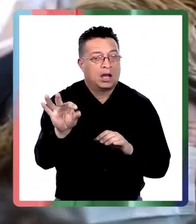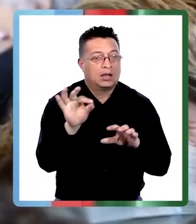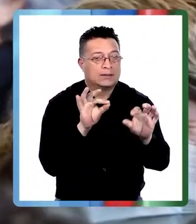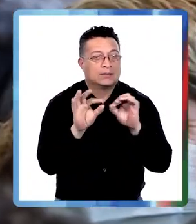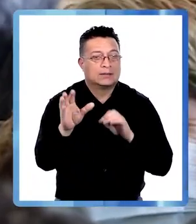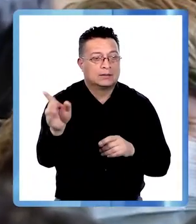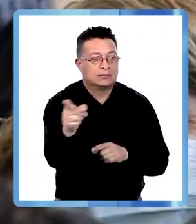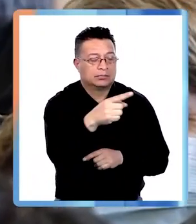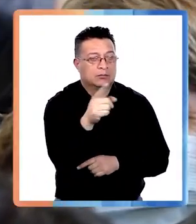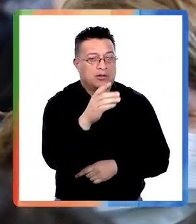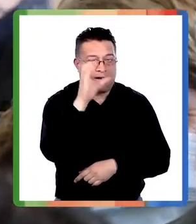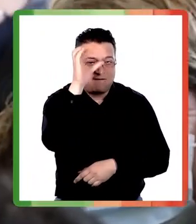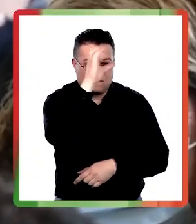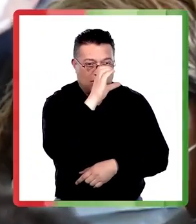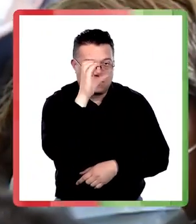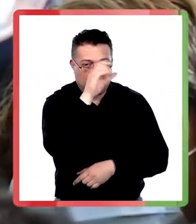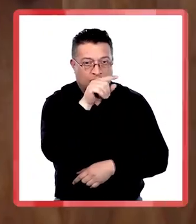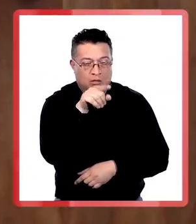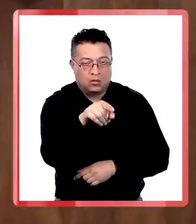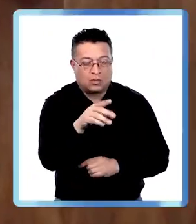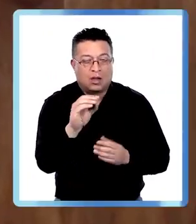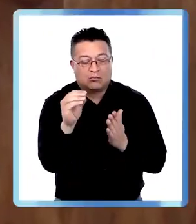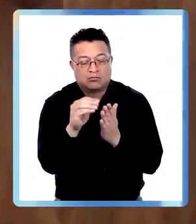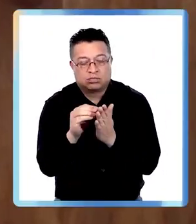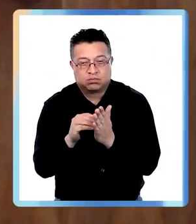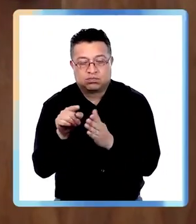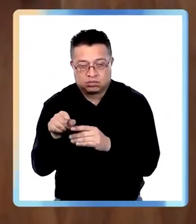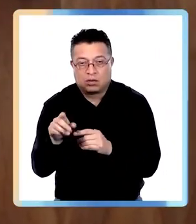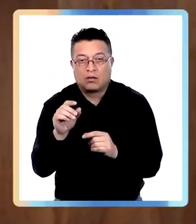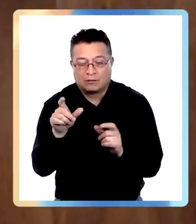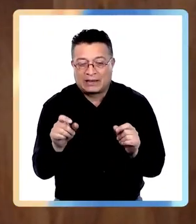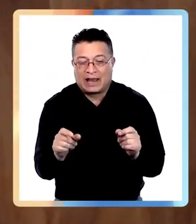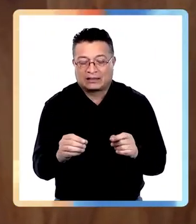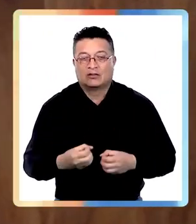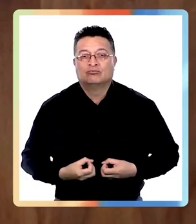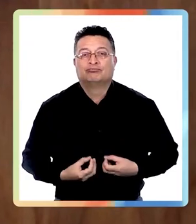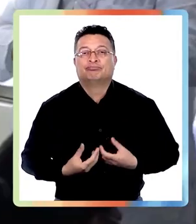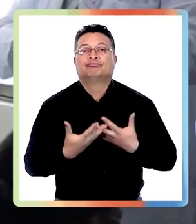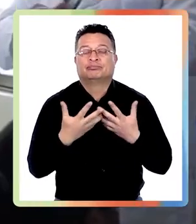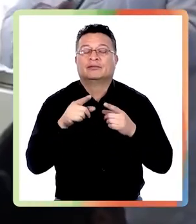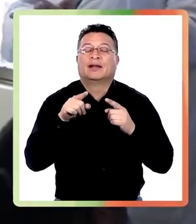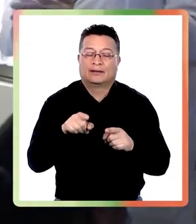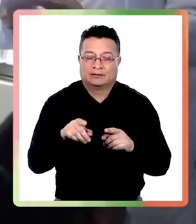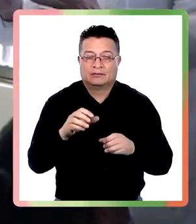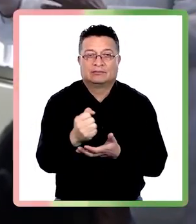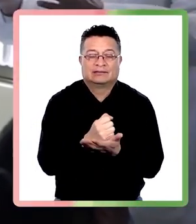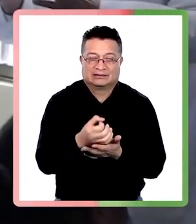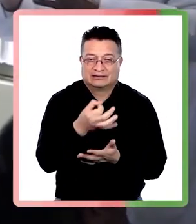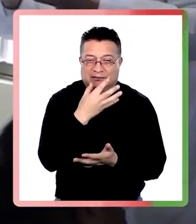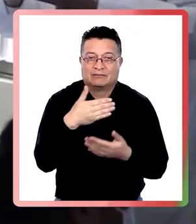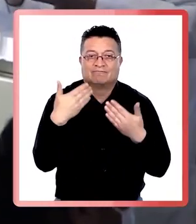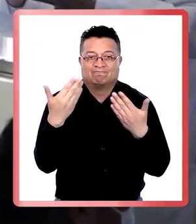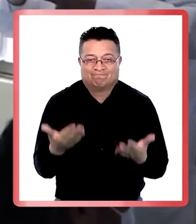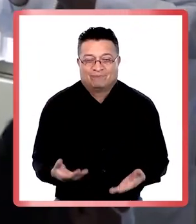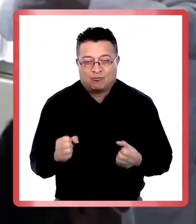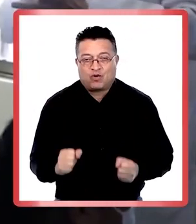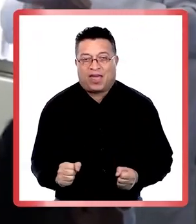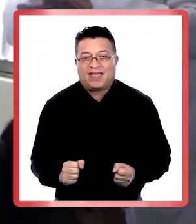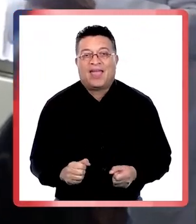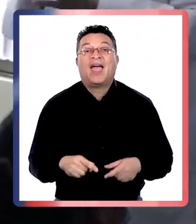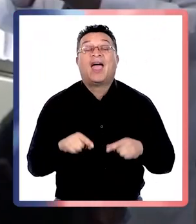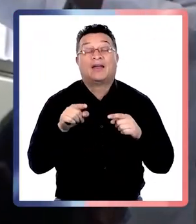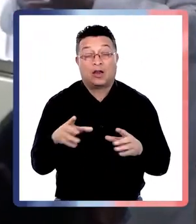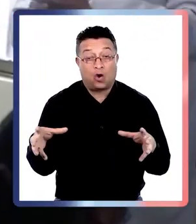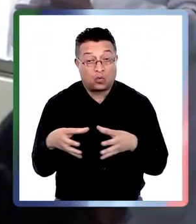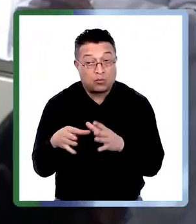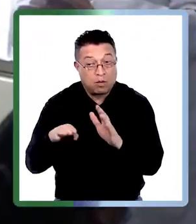a la búsqueda de pólipos, que son los precursores del cáncer, y poder tratarlos. Y si bien existen grupos priorizados,